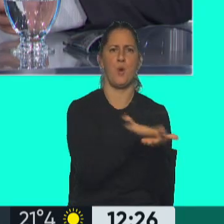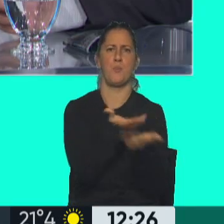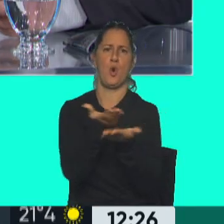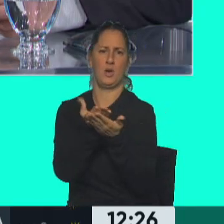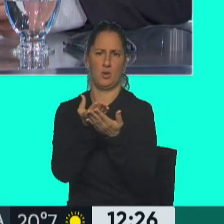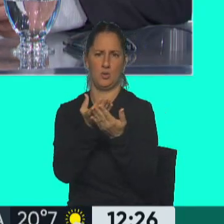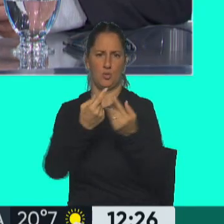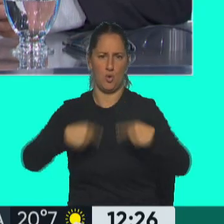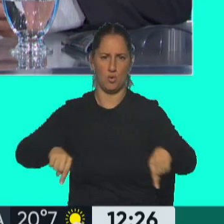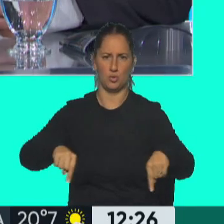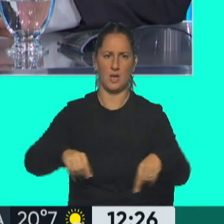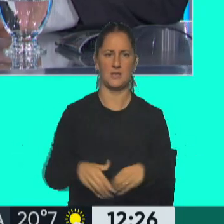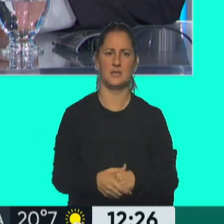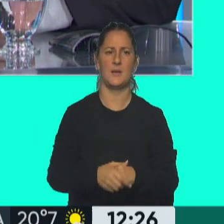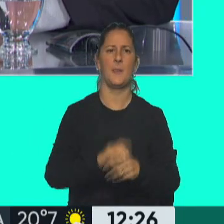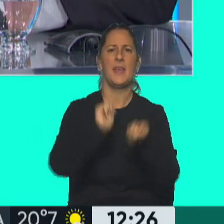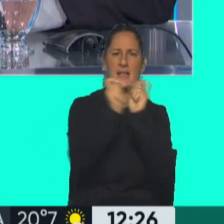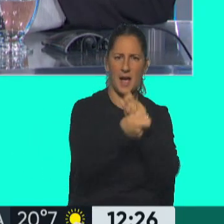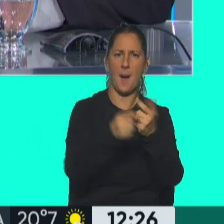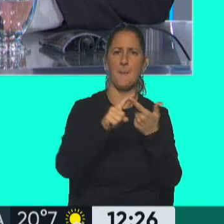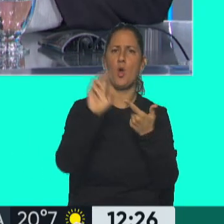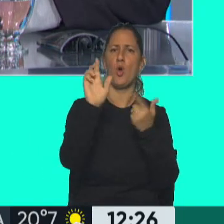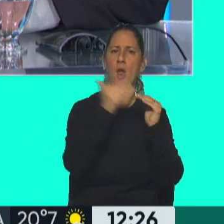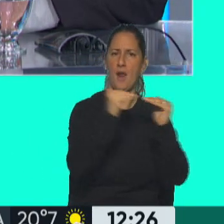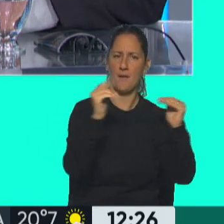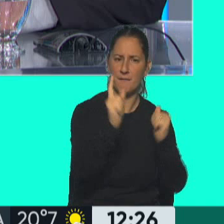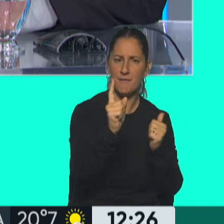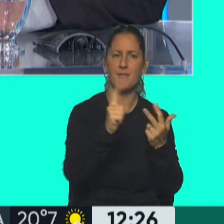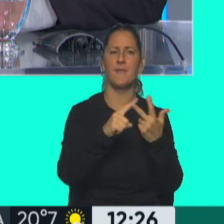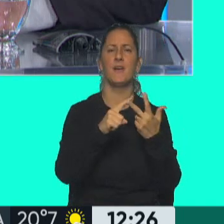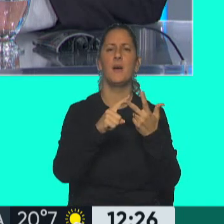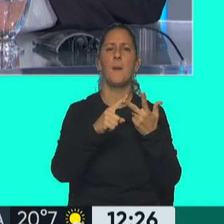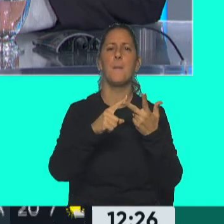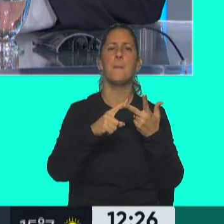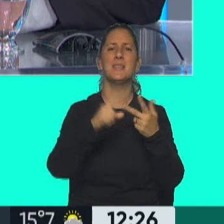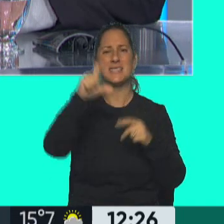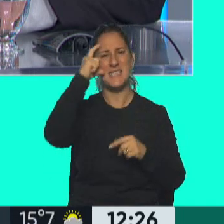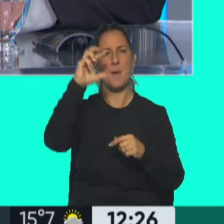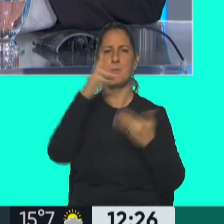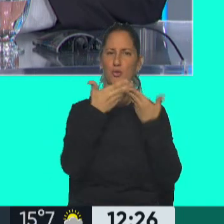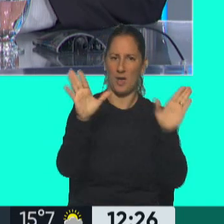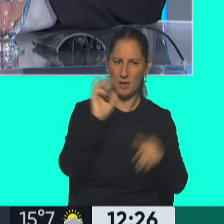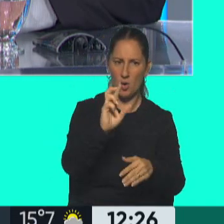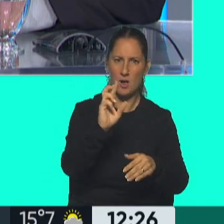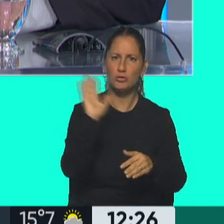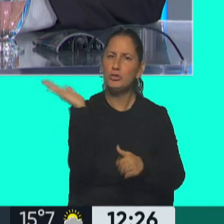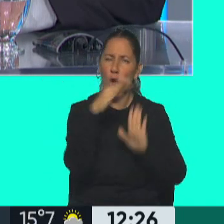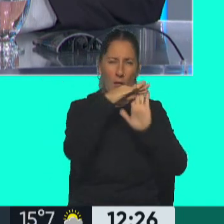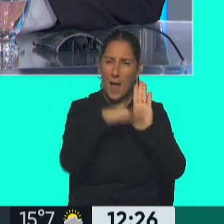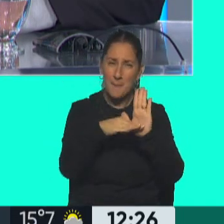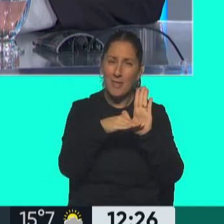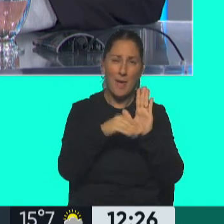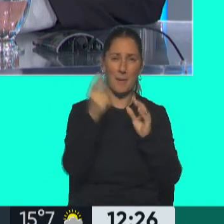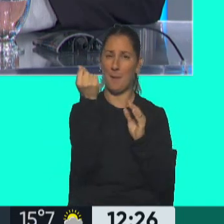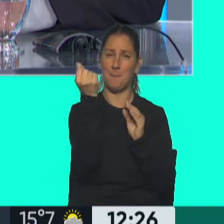la reunificación cambiaria dolarización este apertura del cepo todas las medidas conducen a lo mismo una